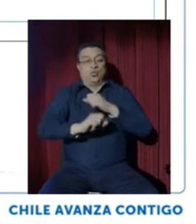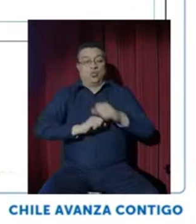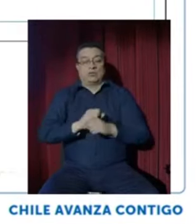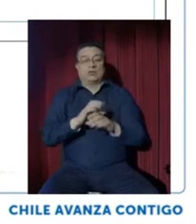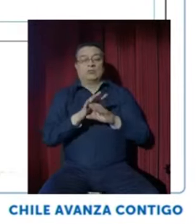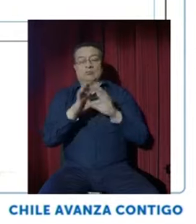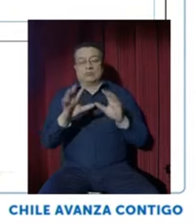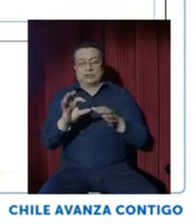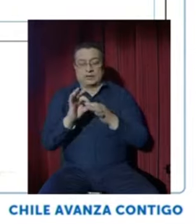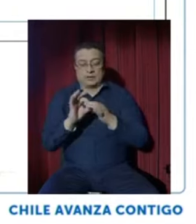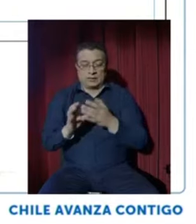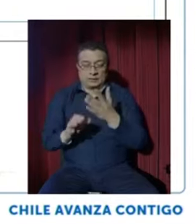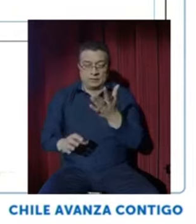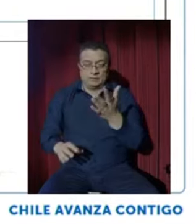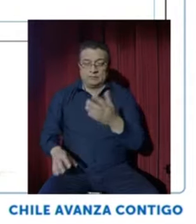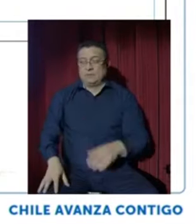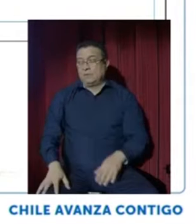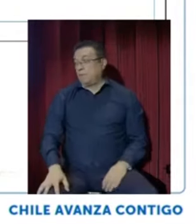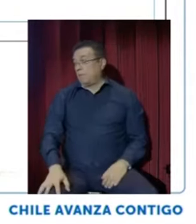muchísimas